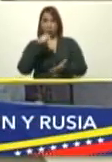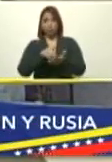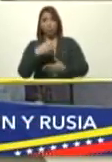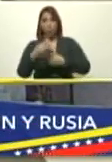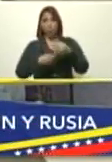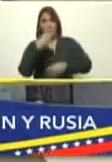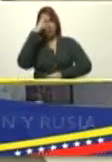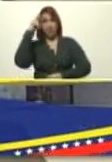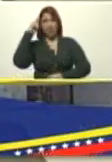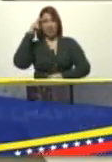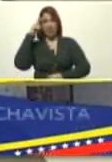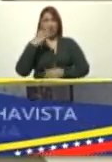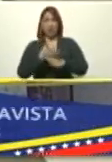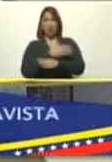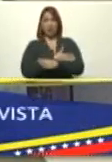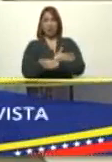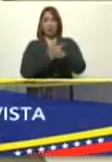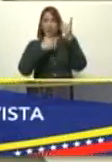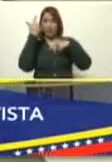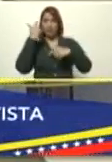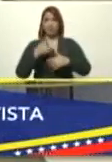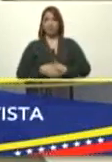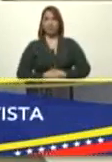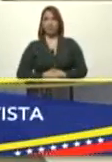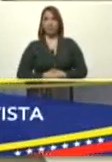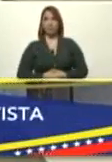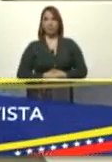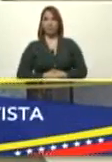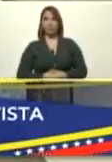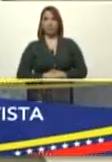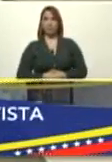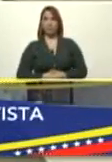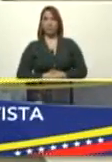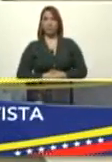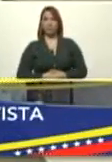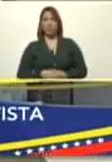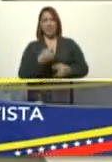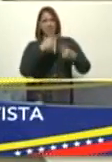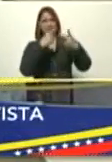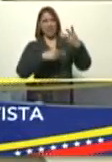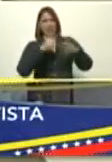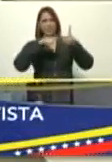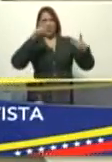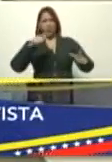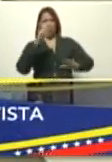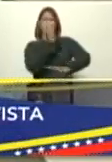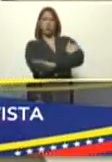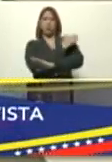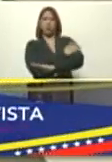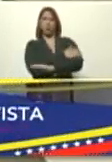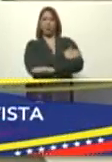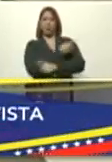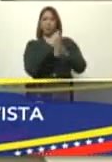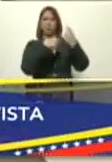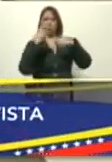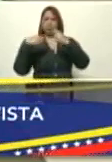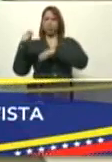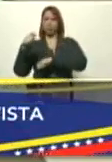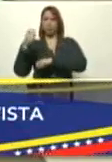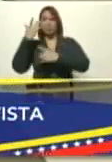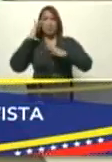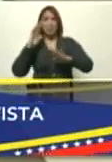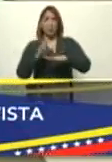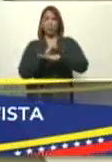canciller de Chávez, para aquellos claudicantes de la izquierda cobarde y vendida que pretenden